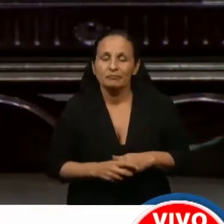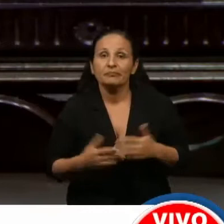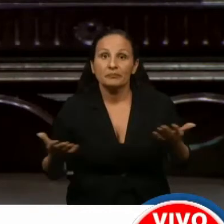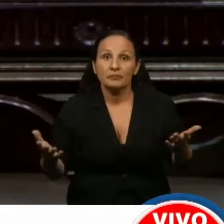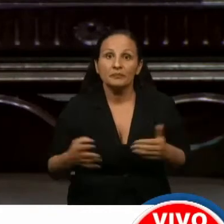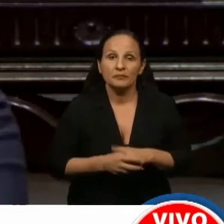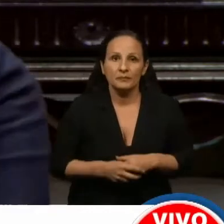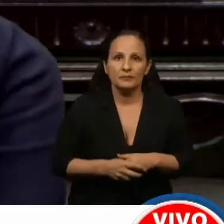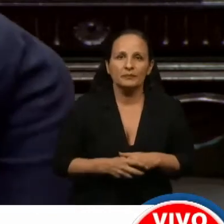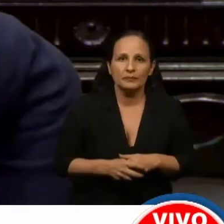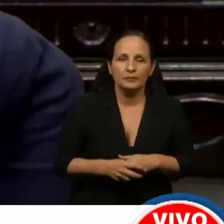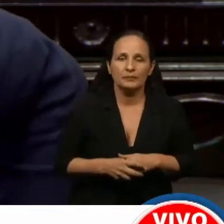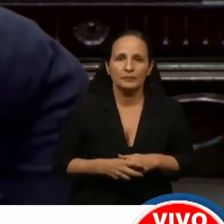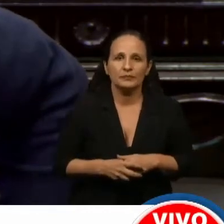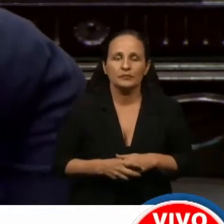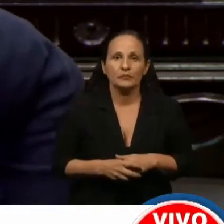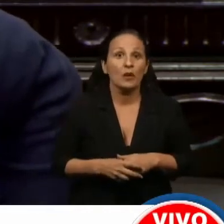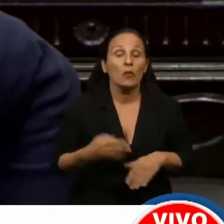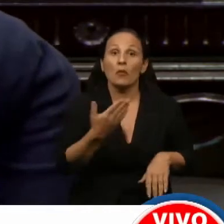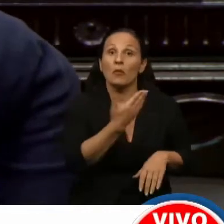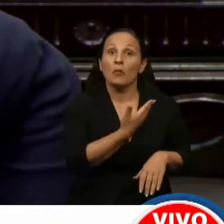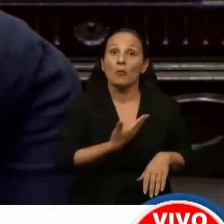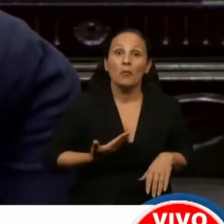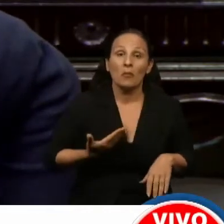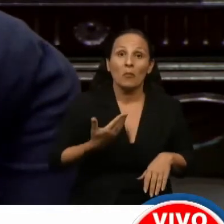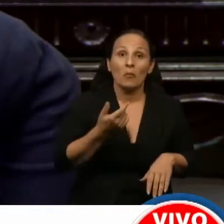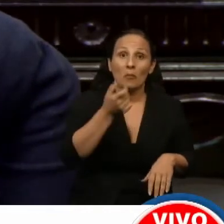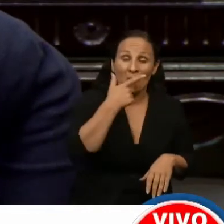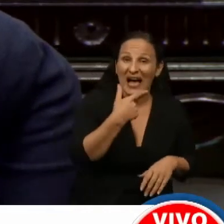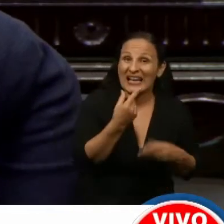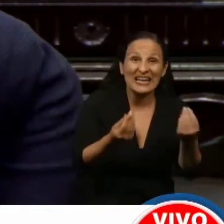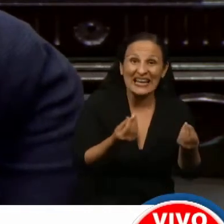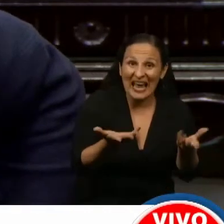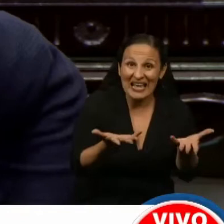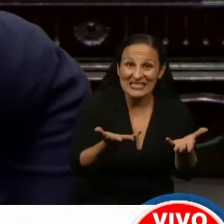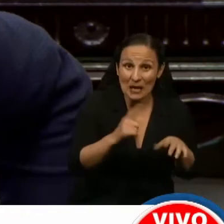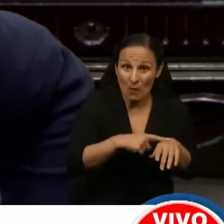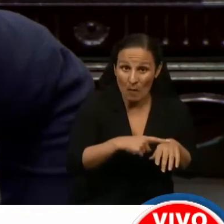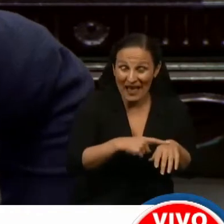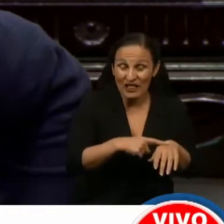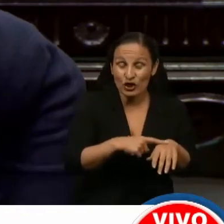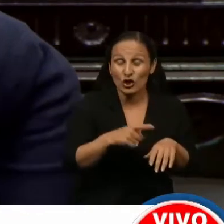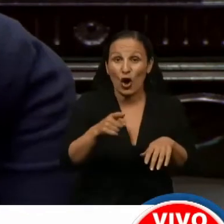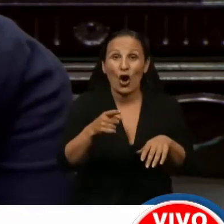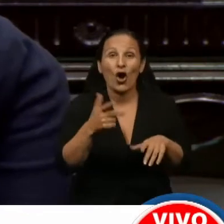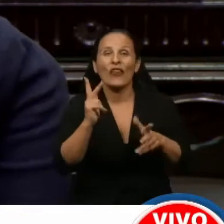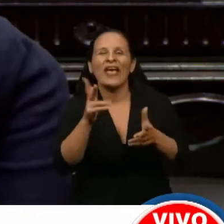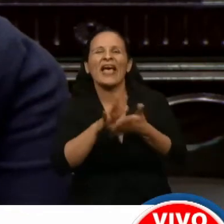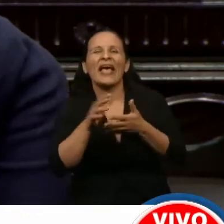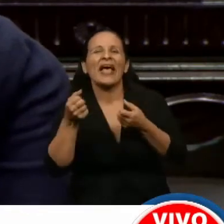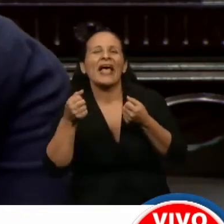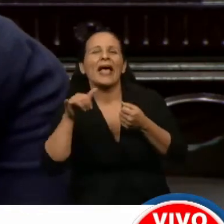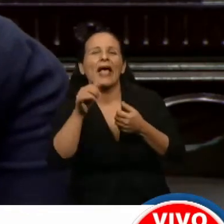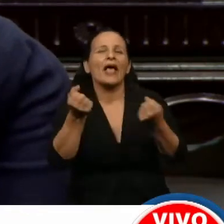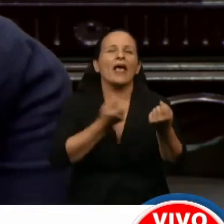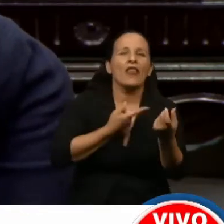entonces el presidente Mauricio Macri con ese... Ahora, ¿dónde está el piloto, no? Ese